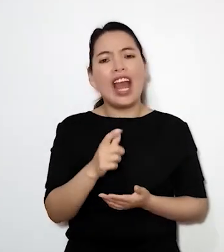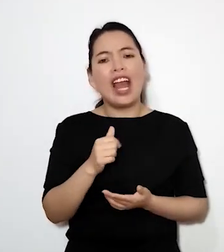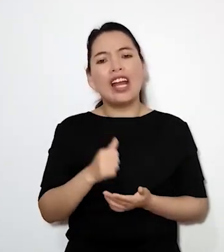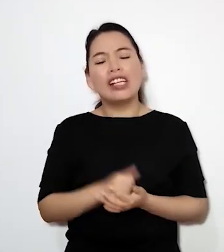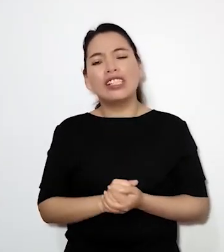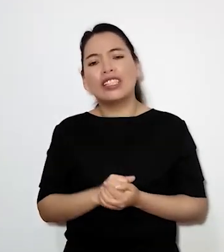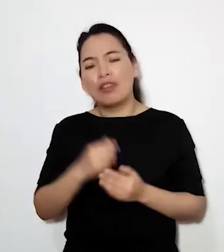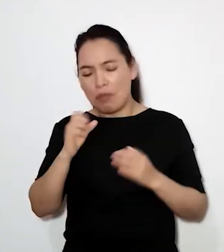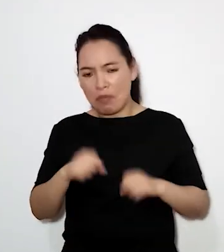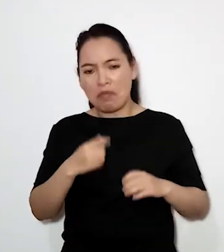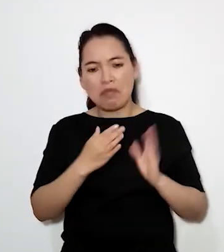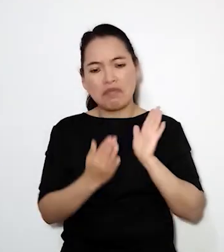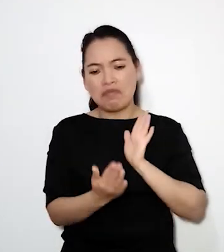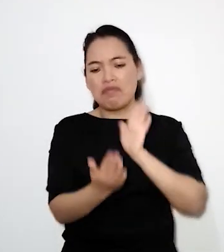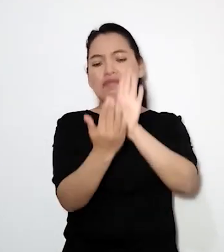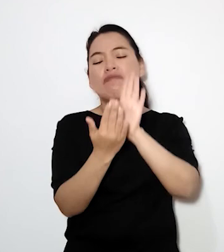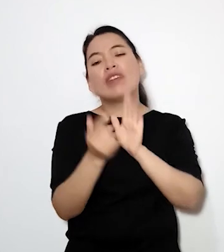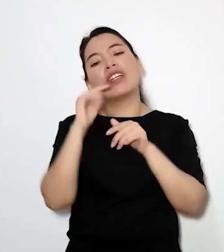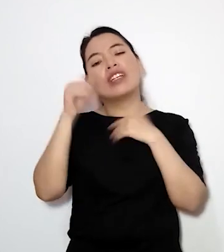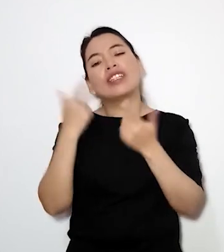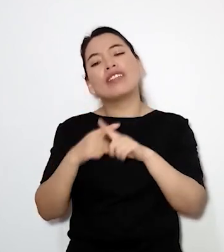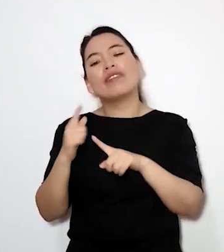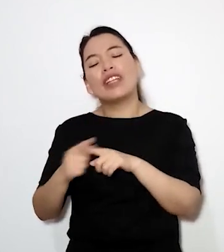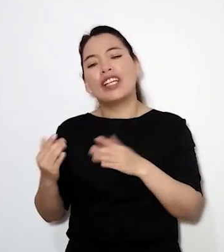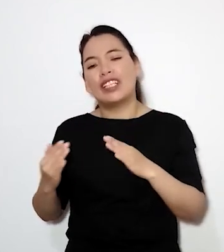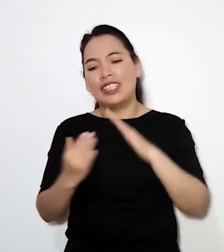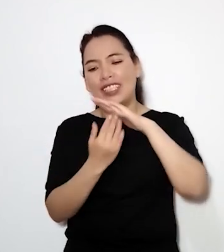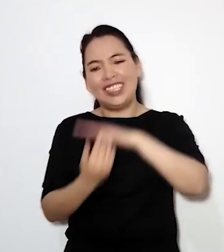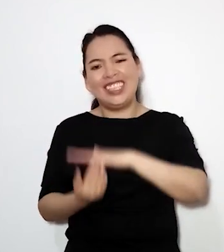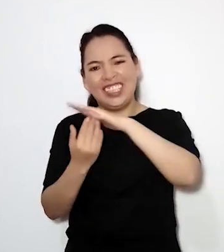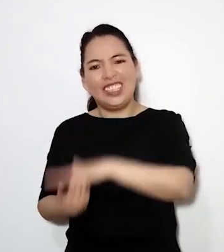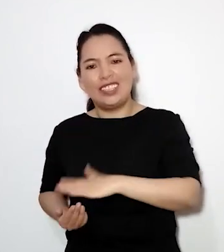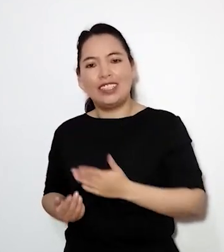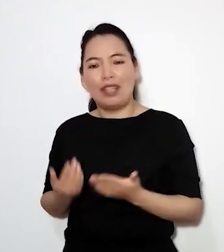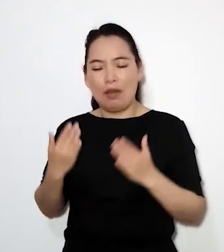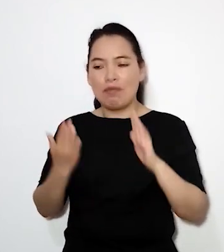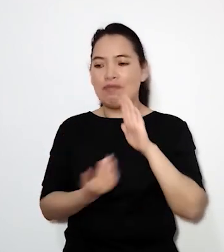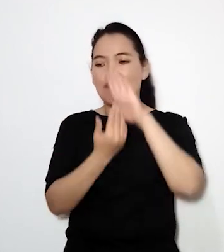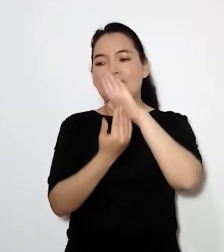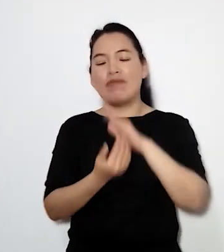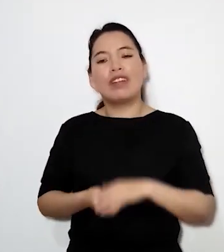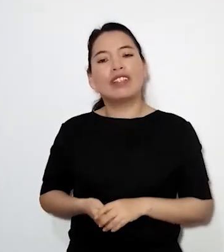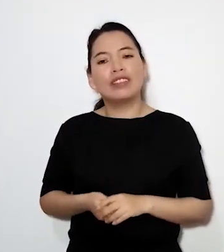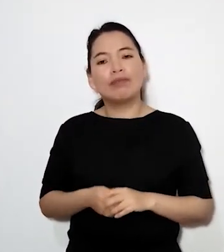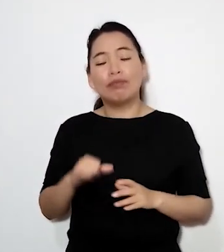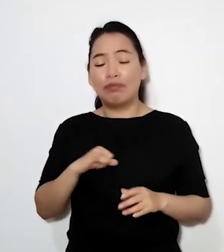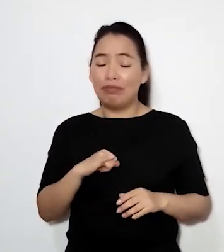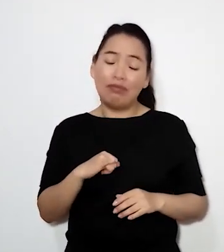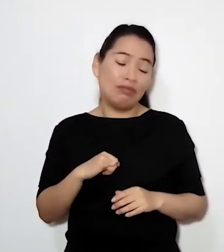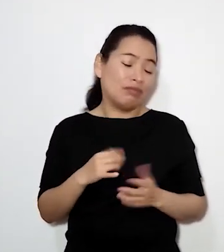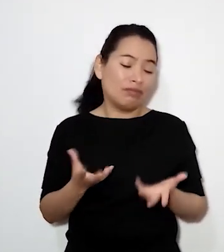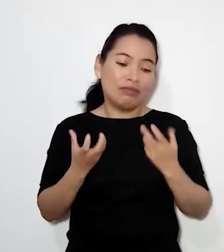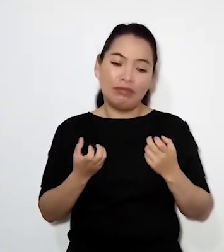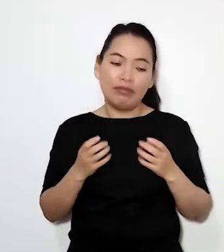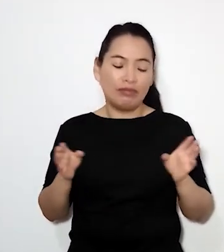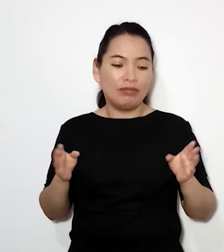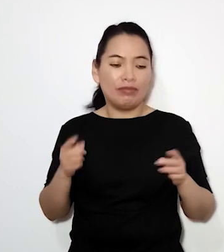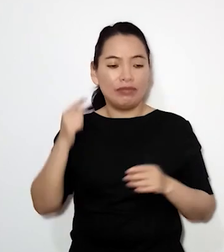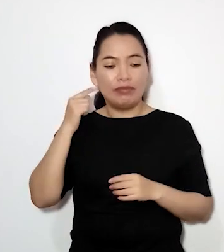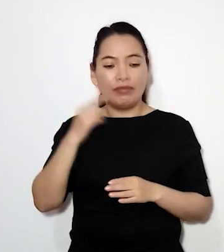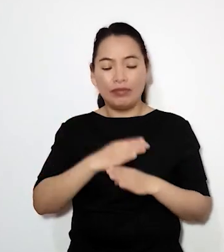de discriminación, ¿no? Y terminar recordando más una vez la importancia del